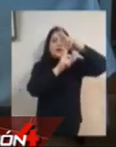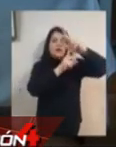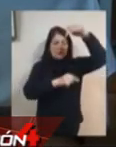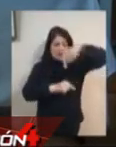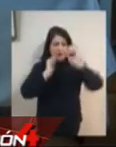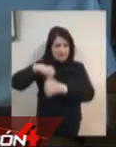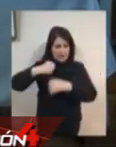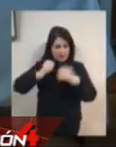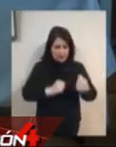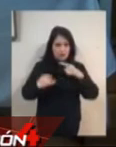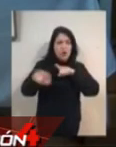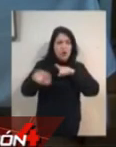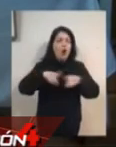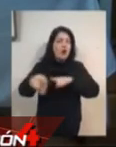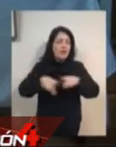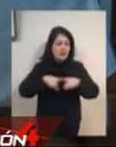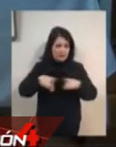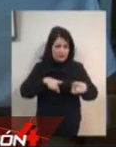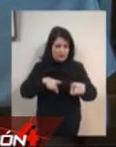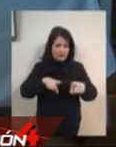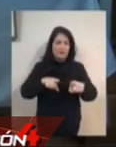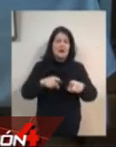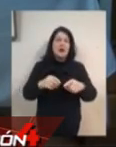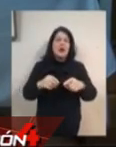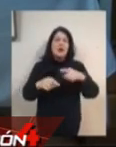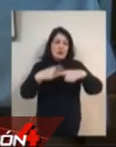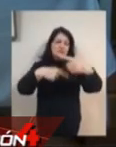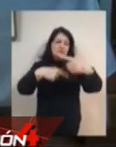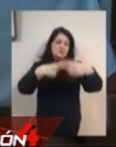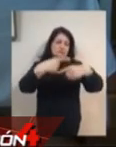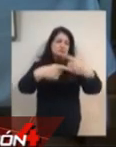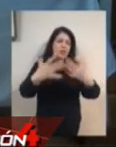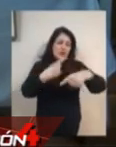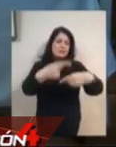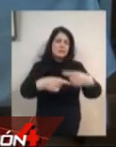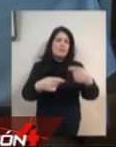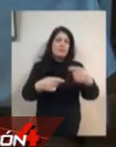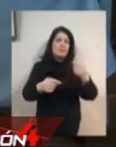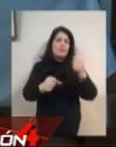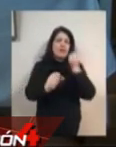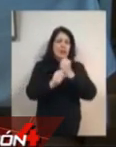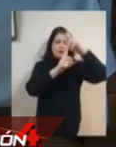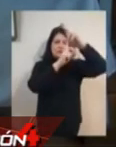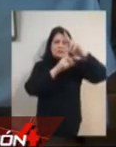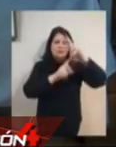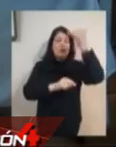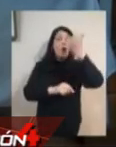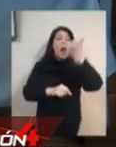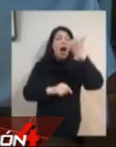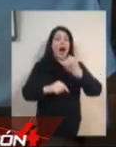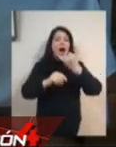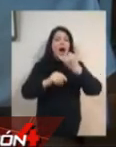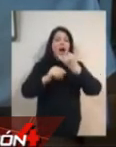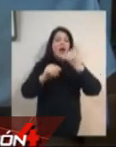de Bariloche y, por supuesto, se pondrán operativos en los próximos días. Hay una ventana climática que nos